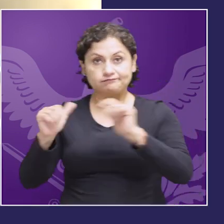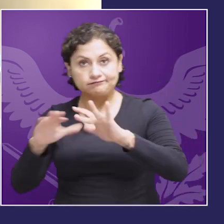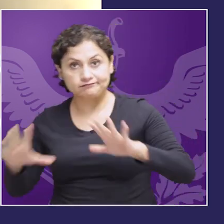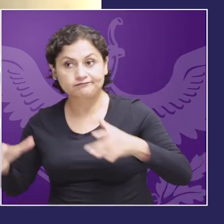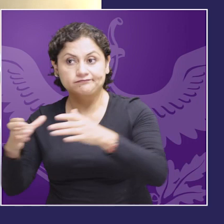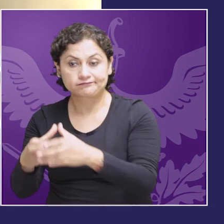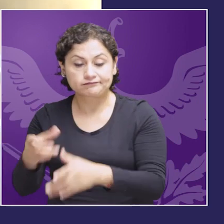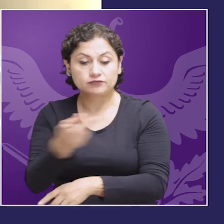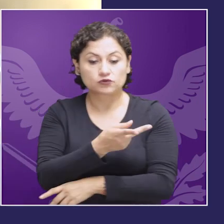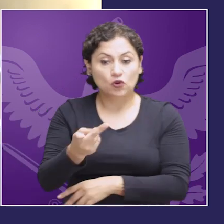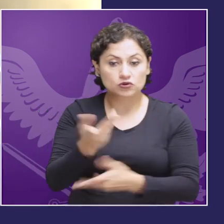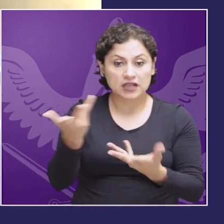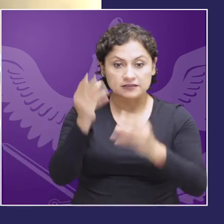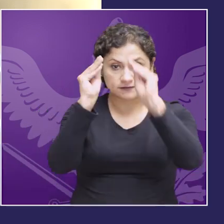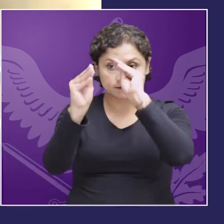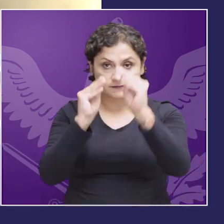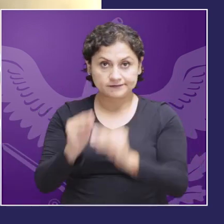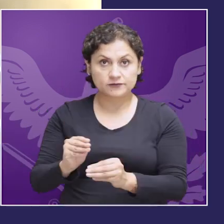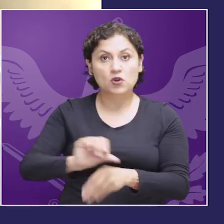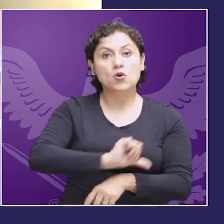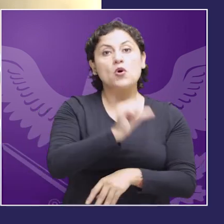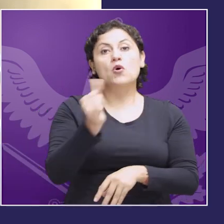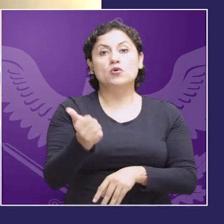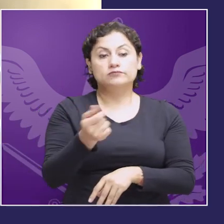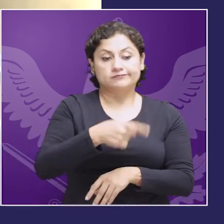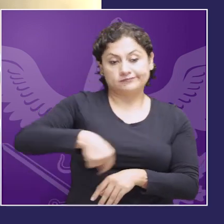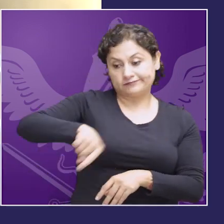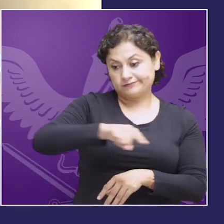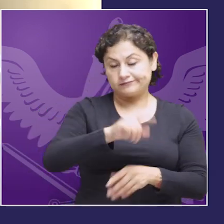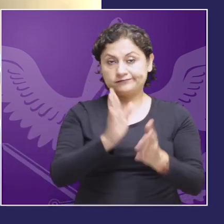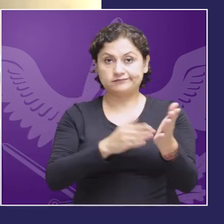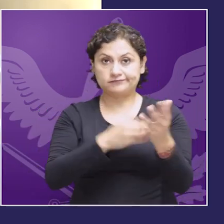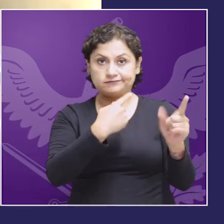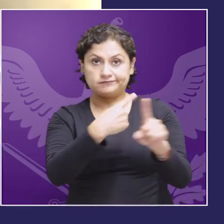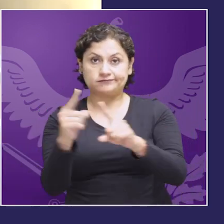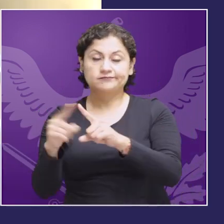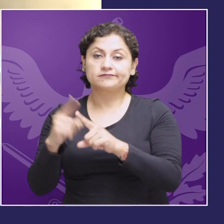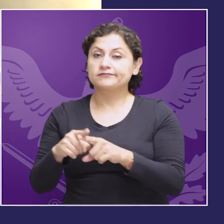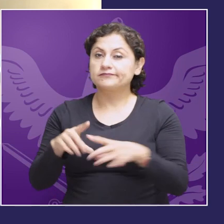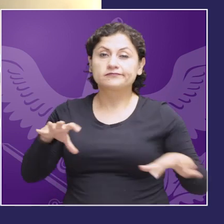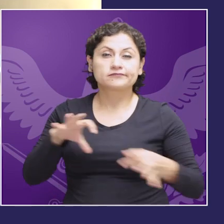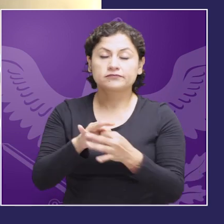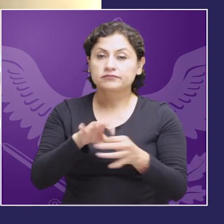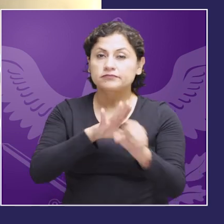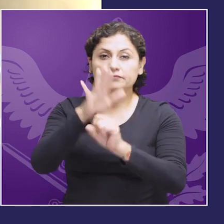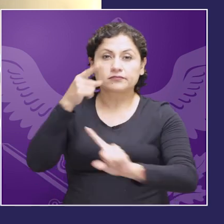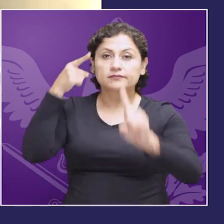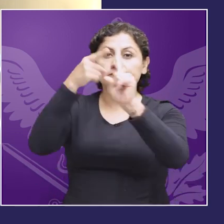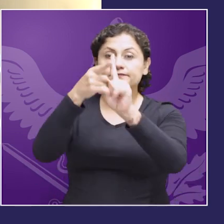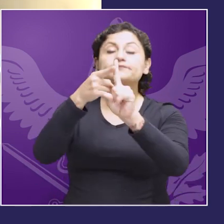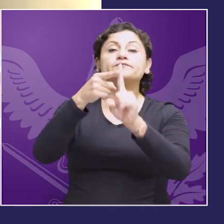tanto en el MESECVI como en el CEVI, tiene que ver con la necesidad de la